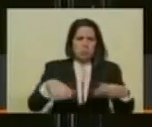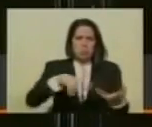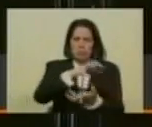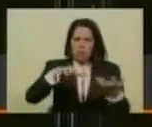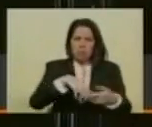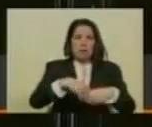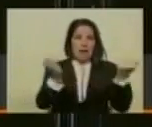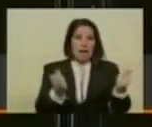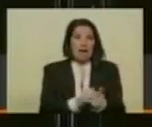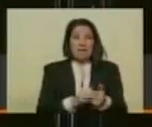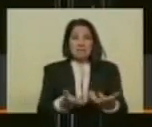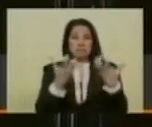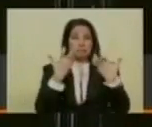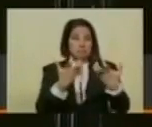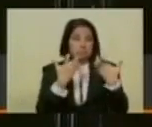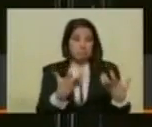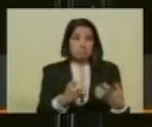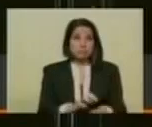Miles de muertos,